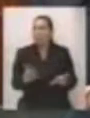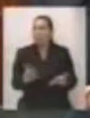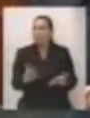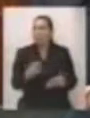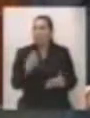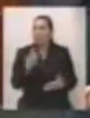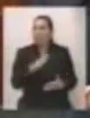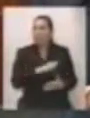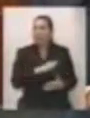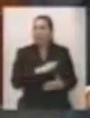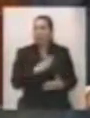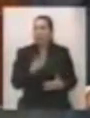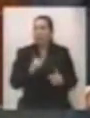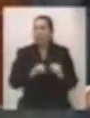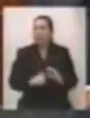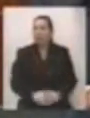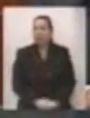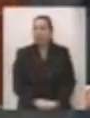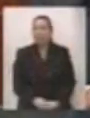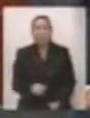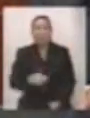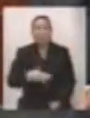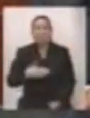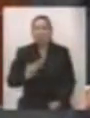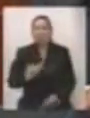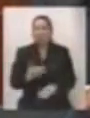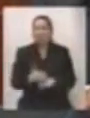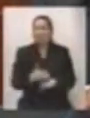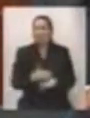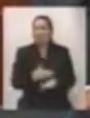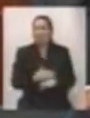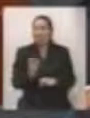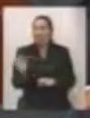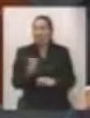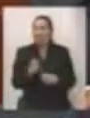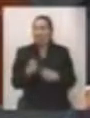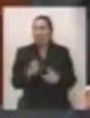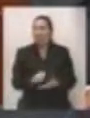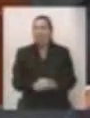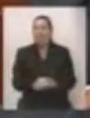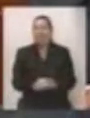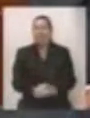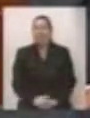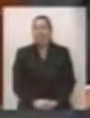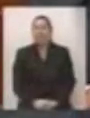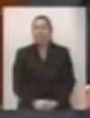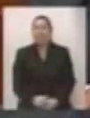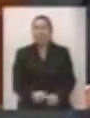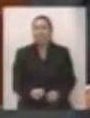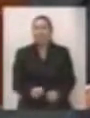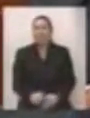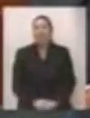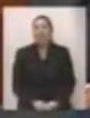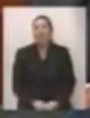para fiscalizar sus actividades. No puede haber un desarrollo de algo sin control. En función del control, pido, señor